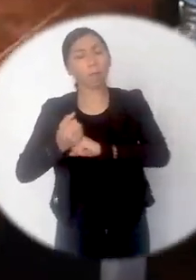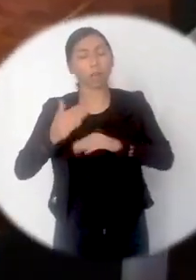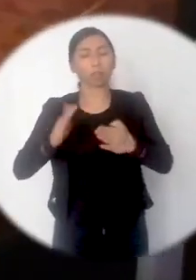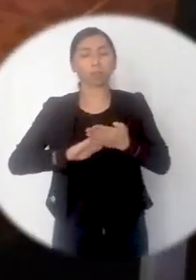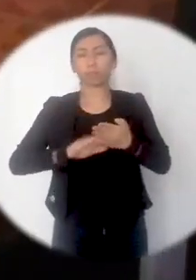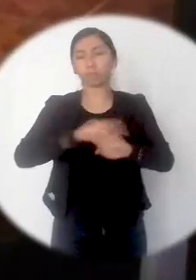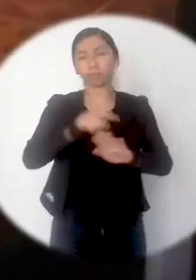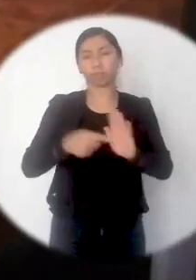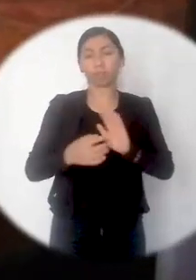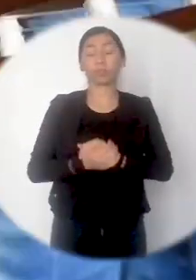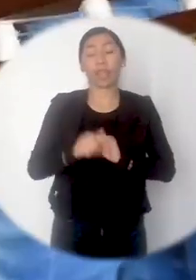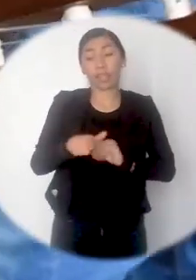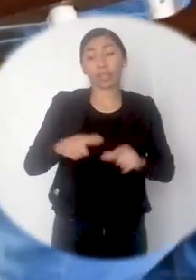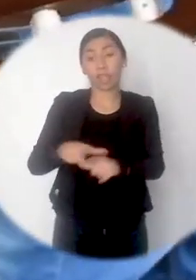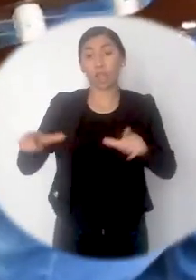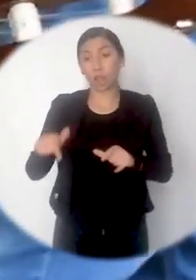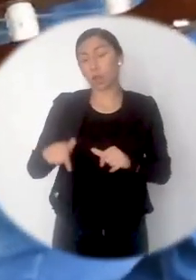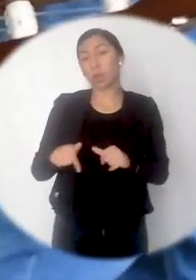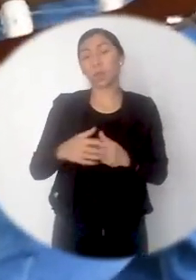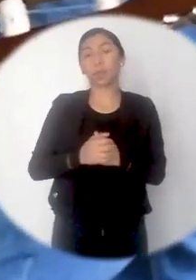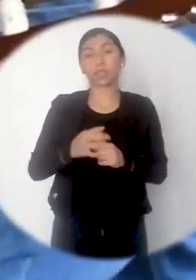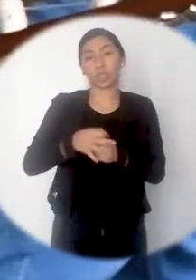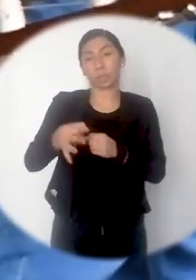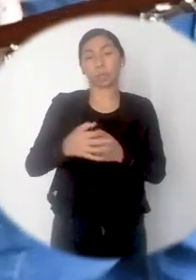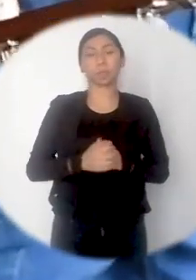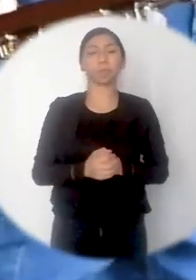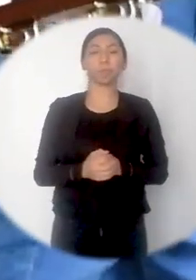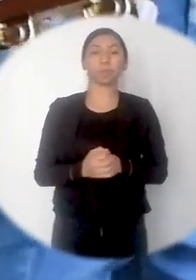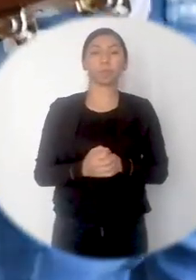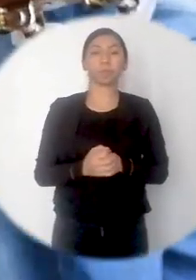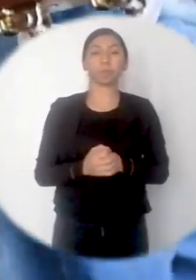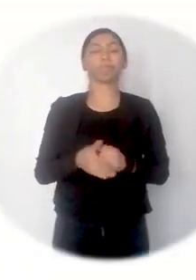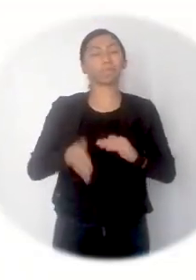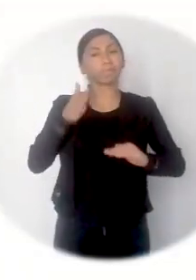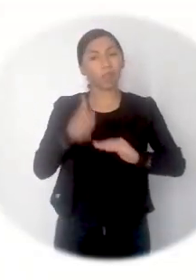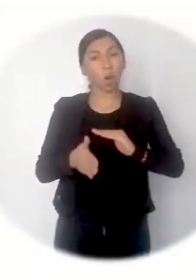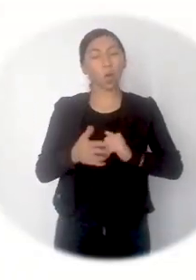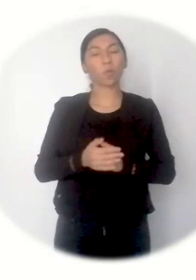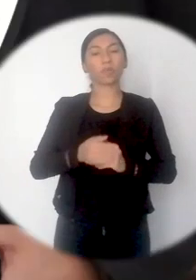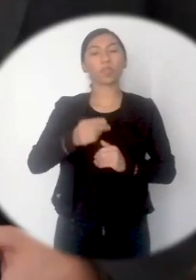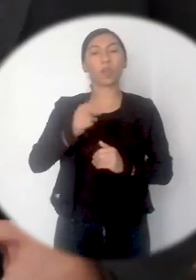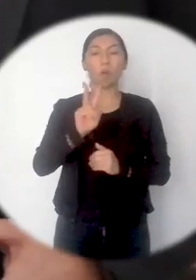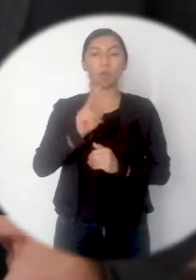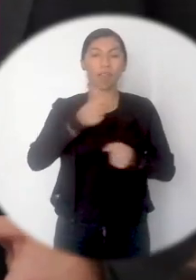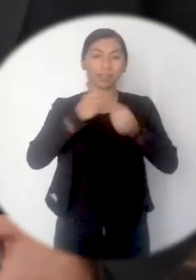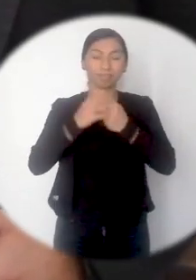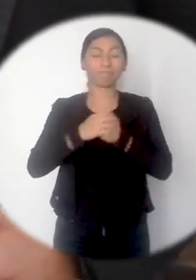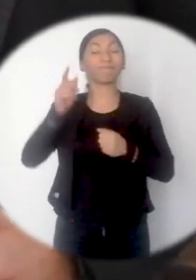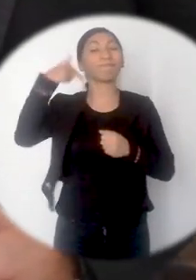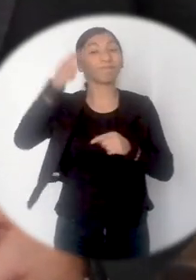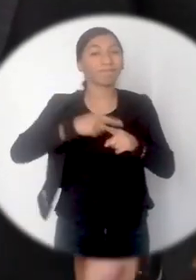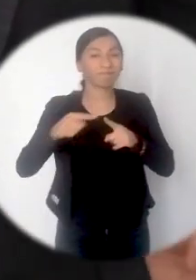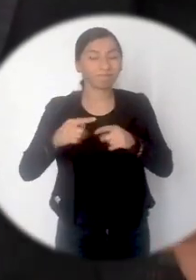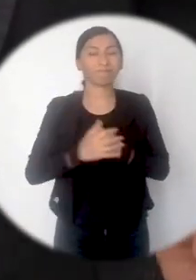de Reparación Colectiva implementadas por la Unidad para las Víctimas en esta zona del municipio antioqueño de Abeiba. Hasta aquí el